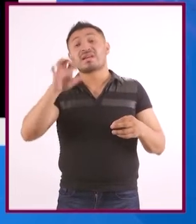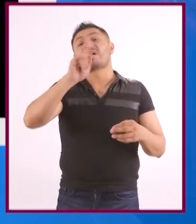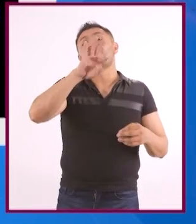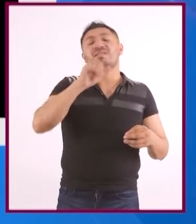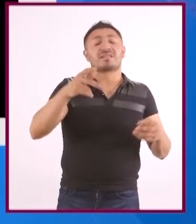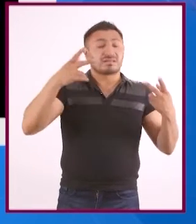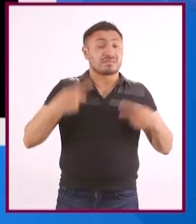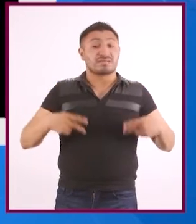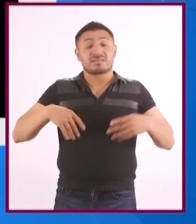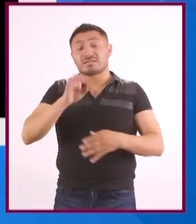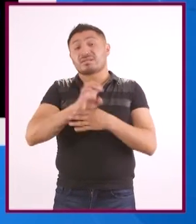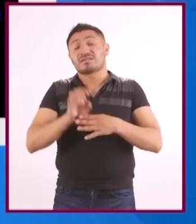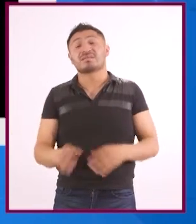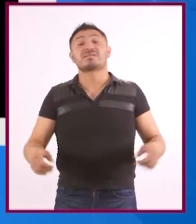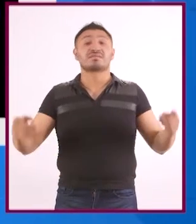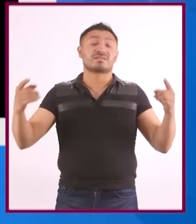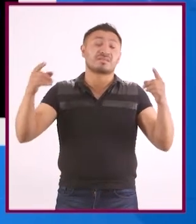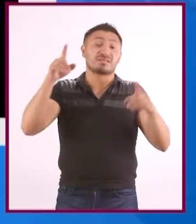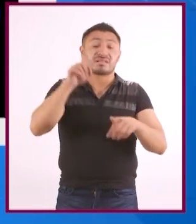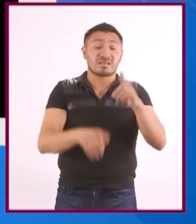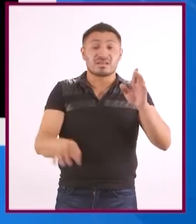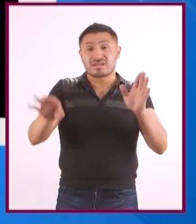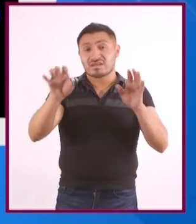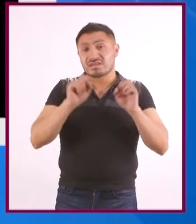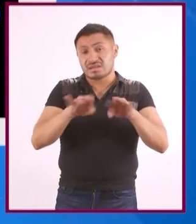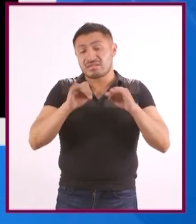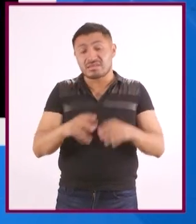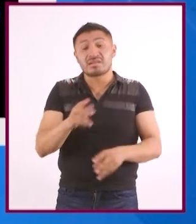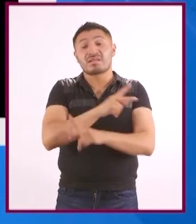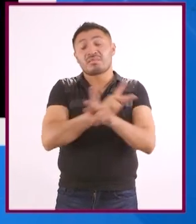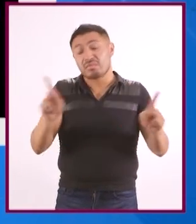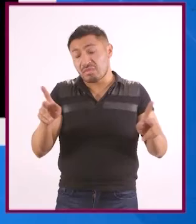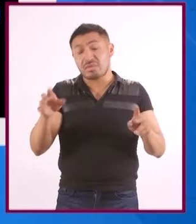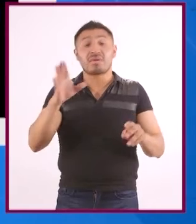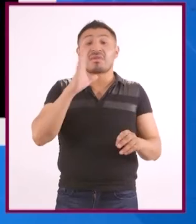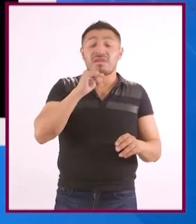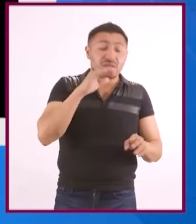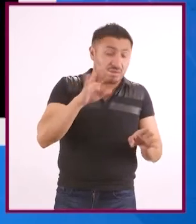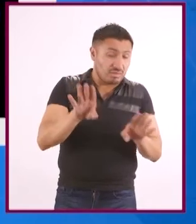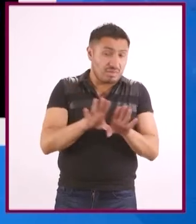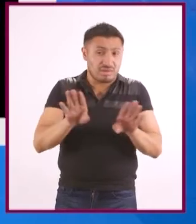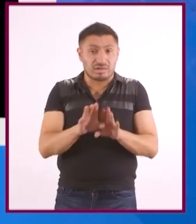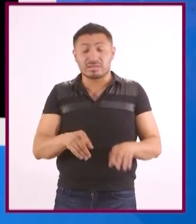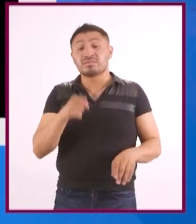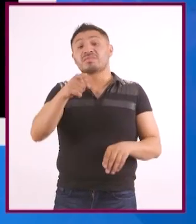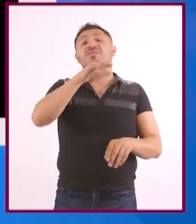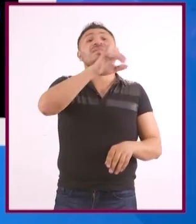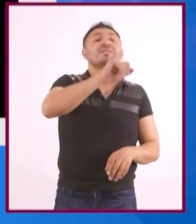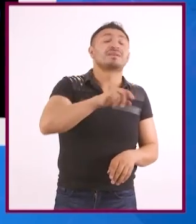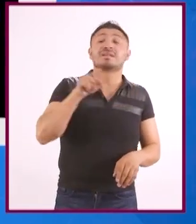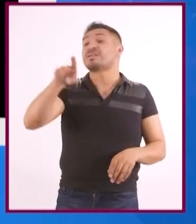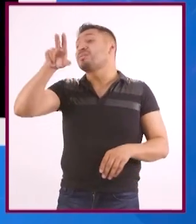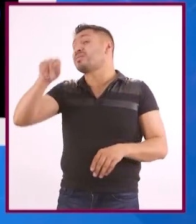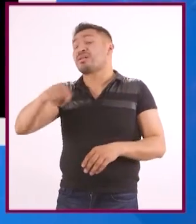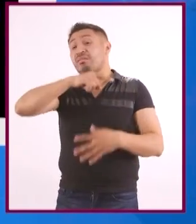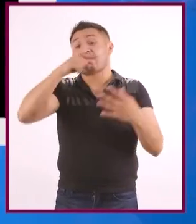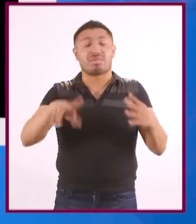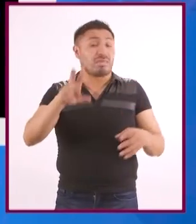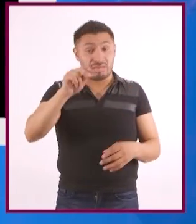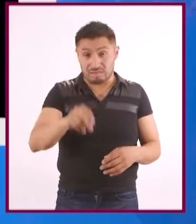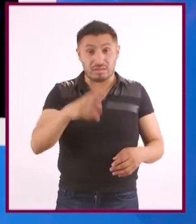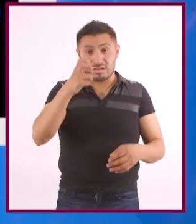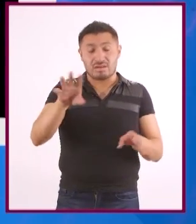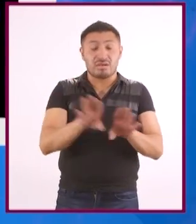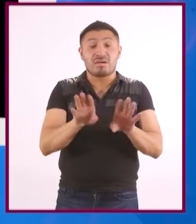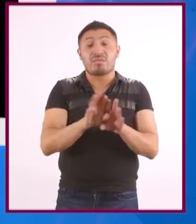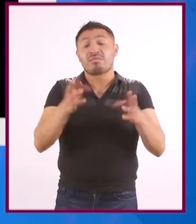dependencia pública pues no puede objetar a título institucional o colectivo, precisamente porque pues es un reflejo